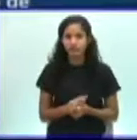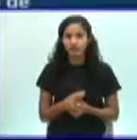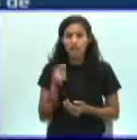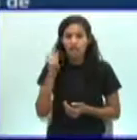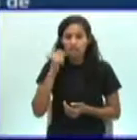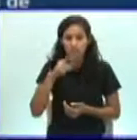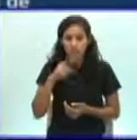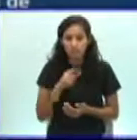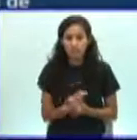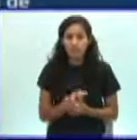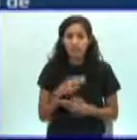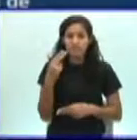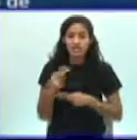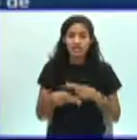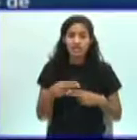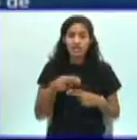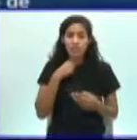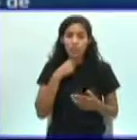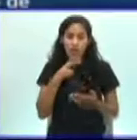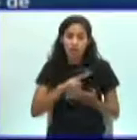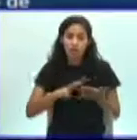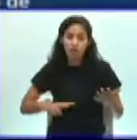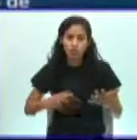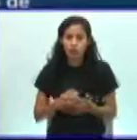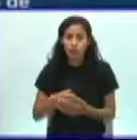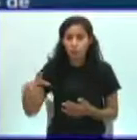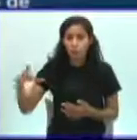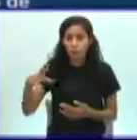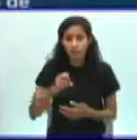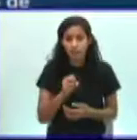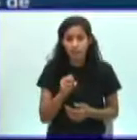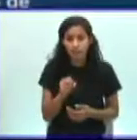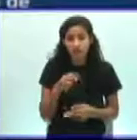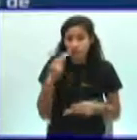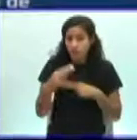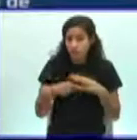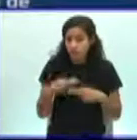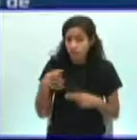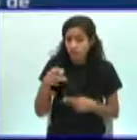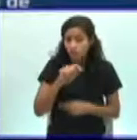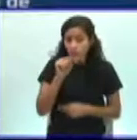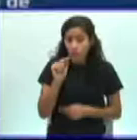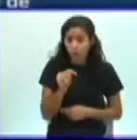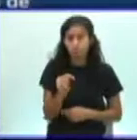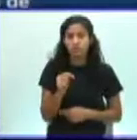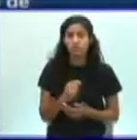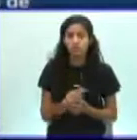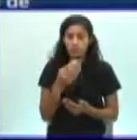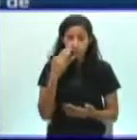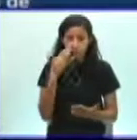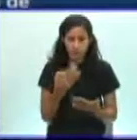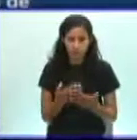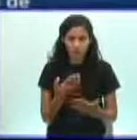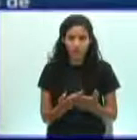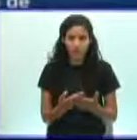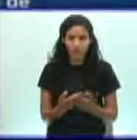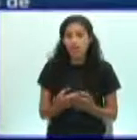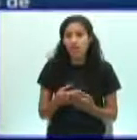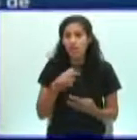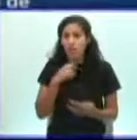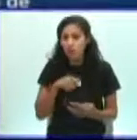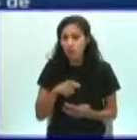concluir, se realiza una lectura completa del instrumento, comprobando que se hayan